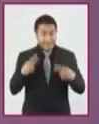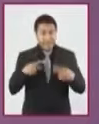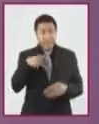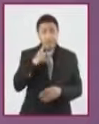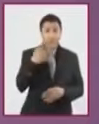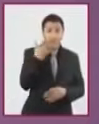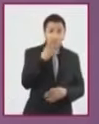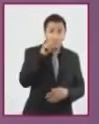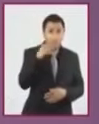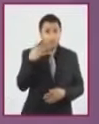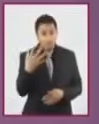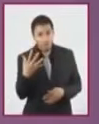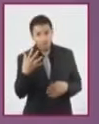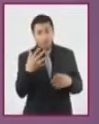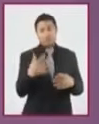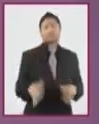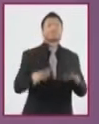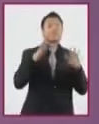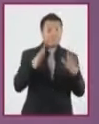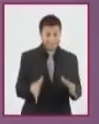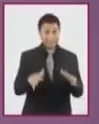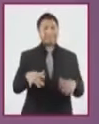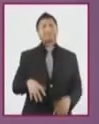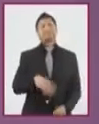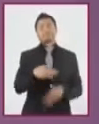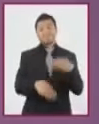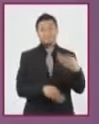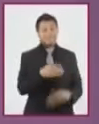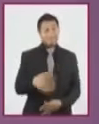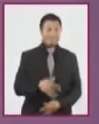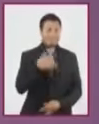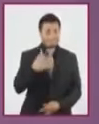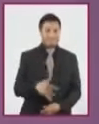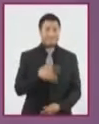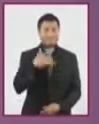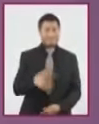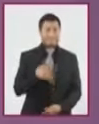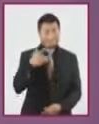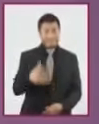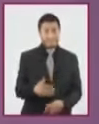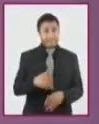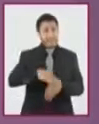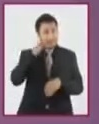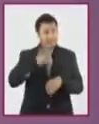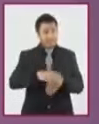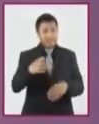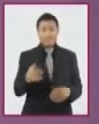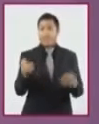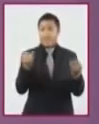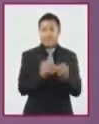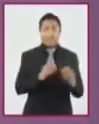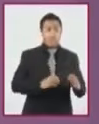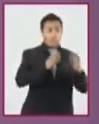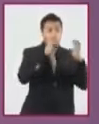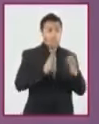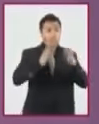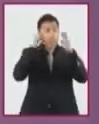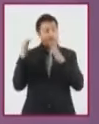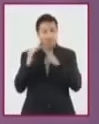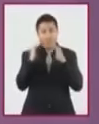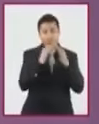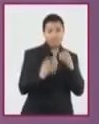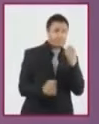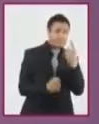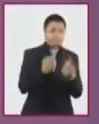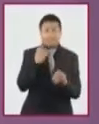partir de 5.5 ya se siente más por personas. Más personas son los que lo sienten, y también las construcciones ya empiezan a tener